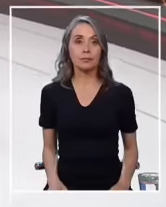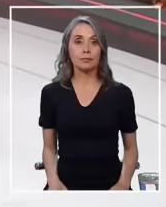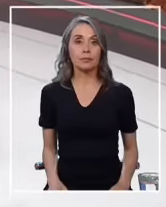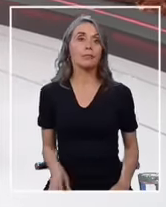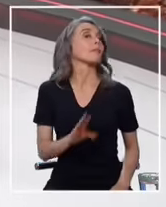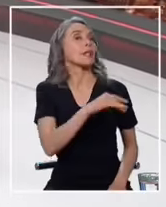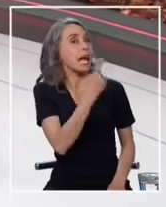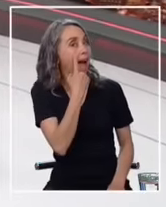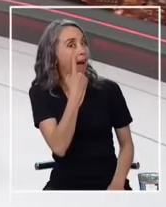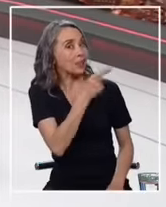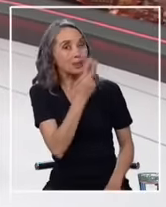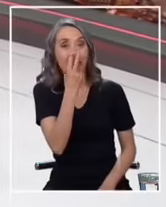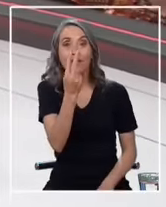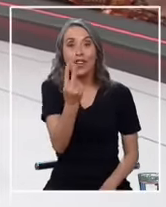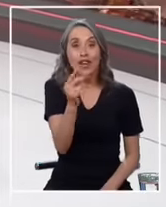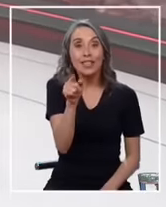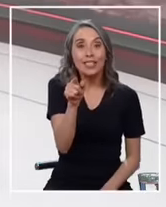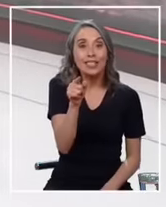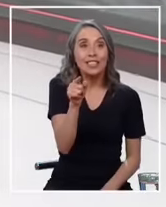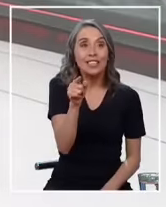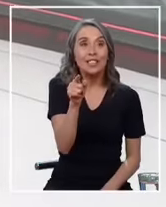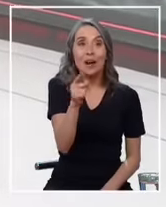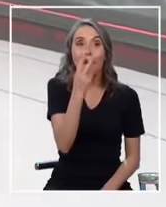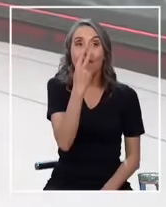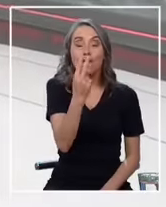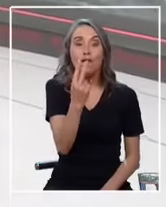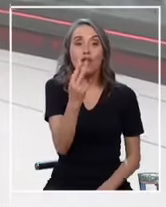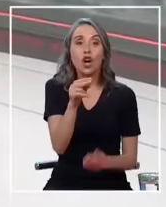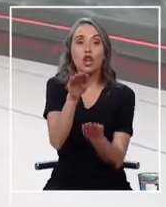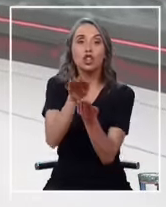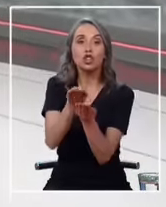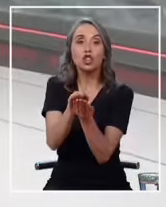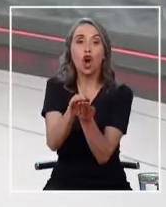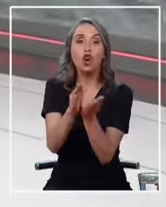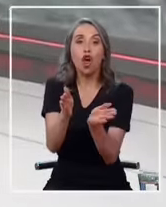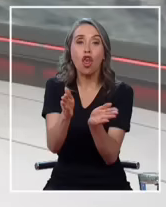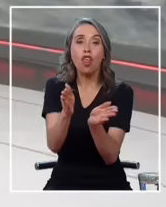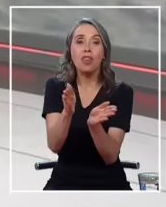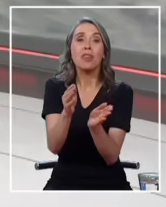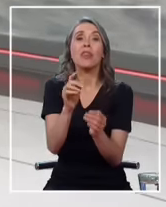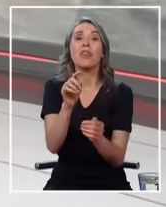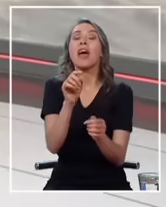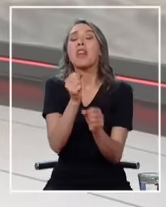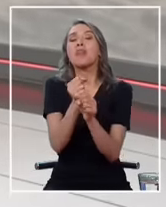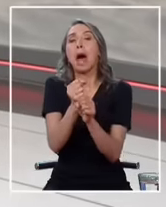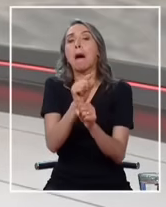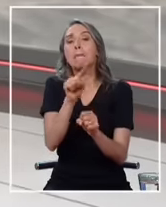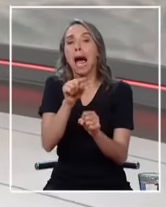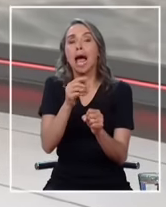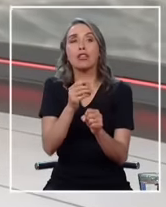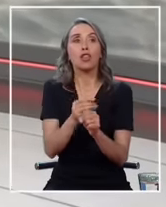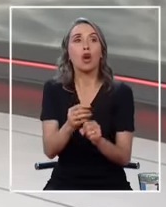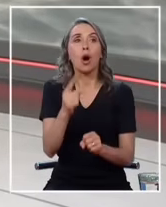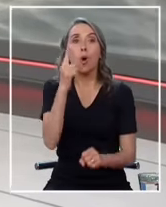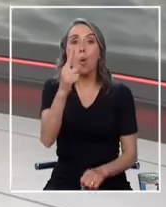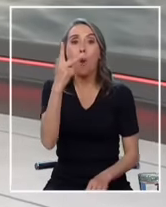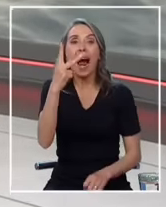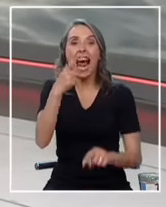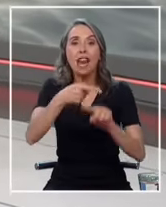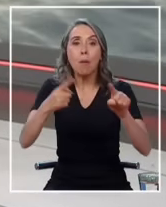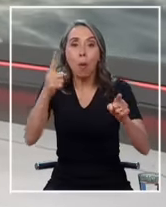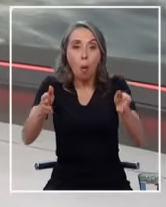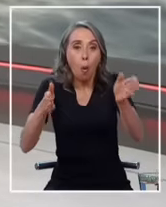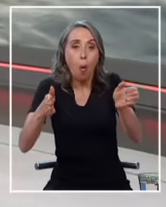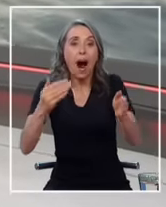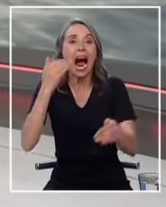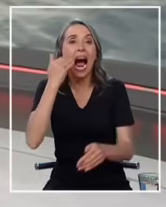A ver si ha visto esto. Ha visto un choro zapato, pero no cualquiera. Un kilo y medio, o